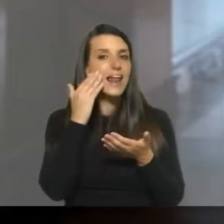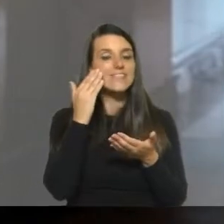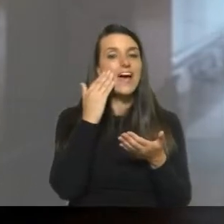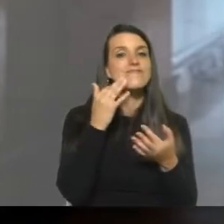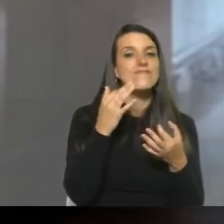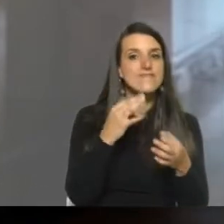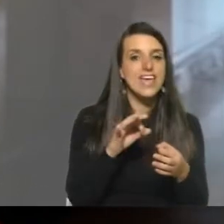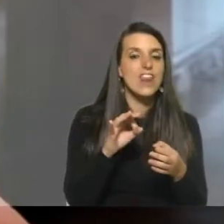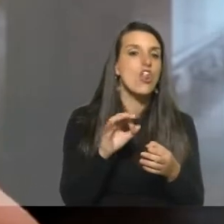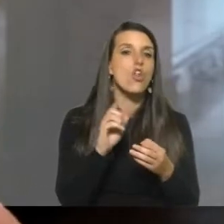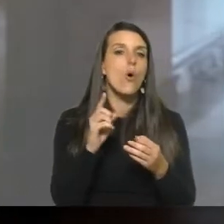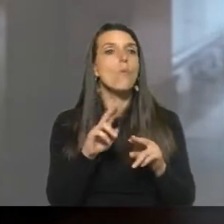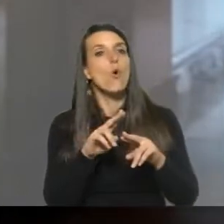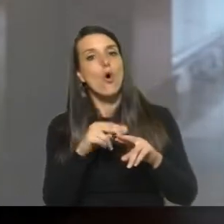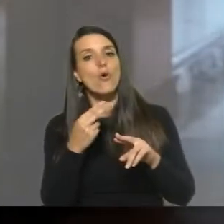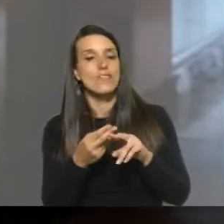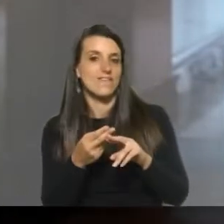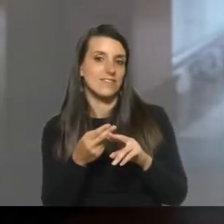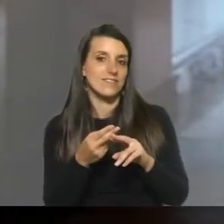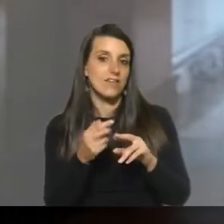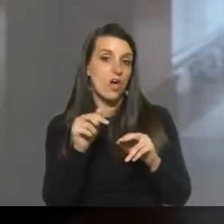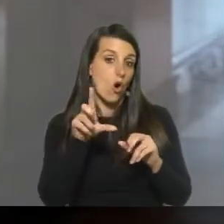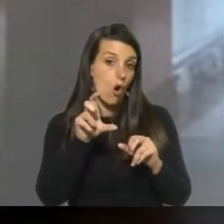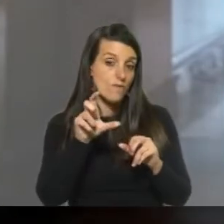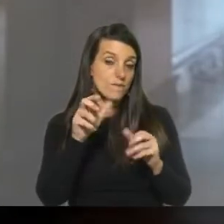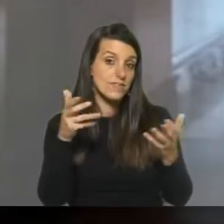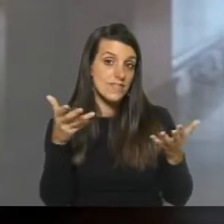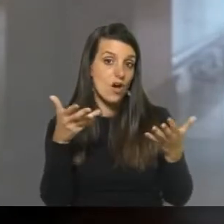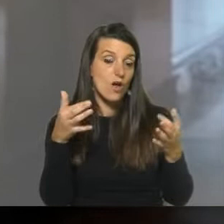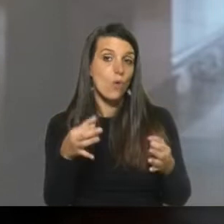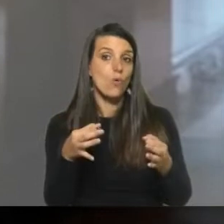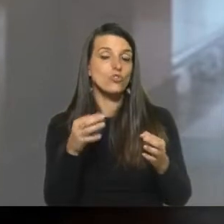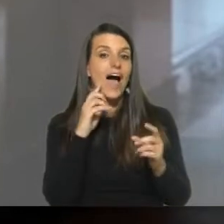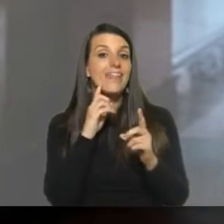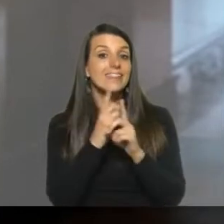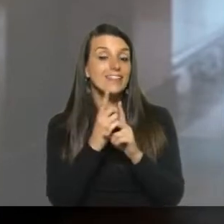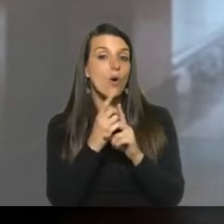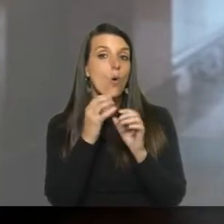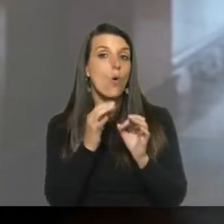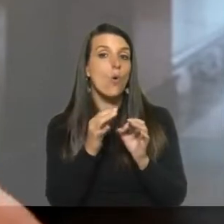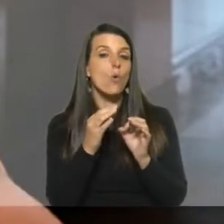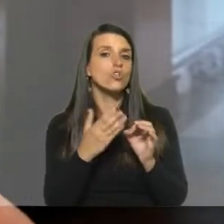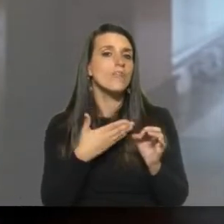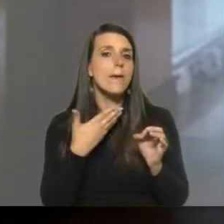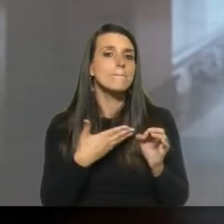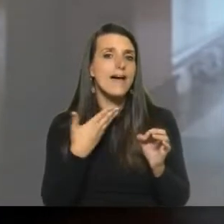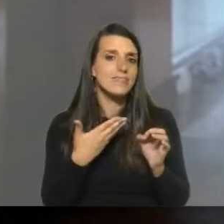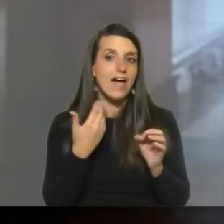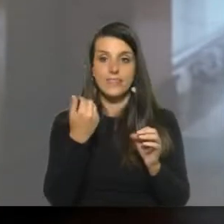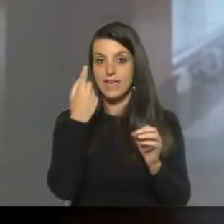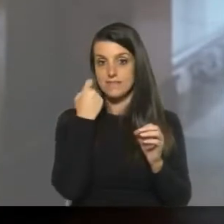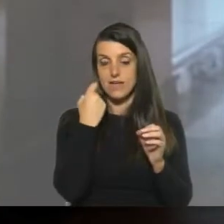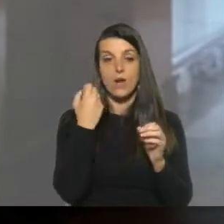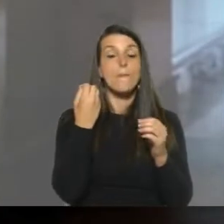necesarias para que esto no se vuelva a repetir hoy obviamente vamos a estar atendiendo una demanda insatisfecha del día de ayer